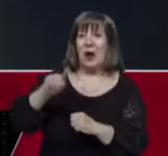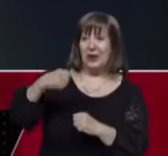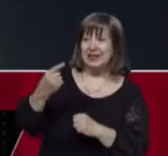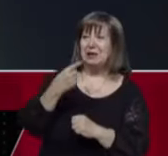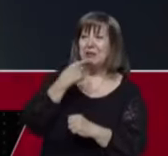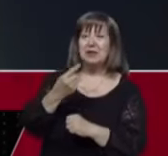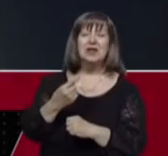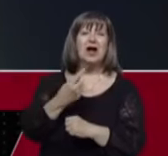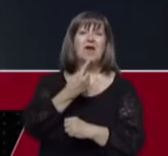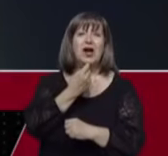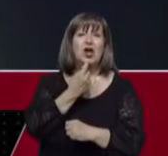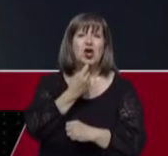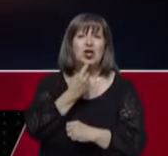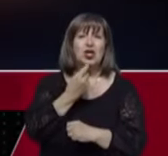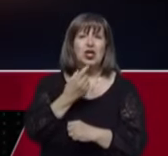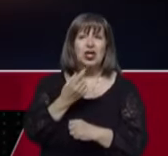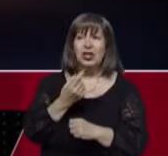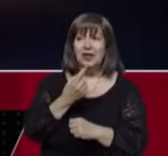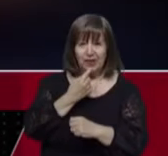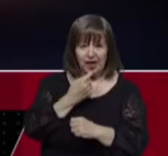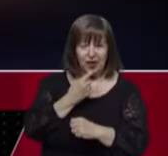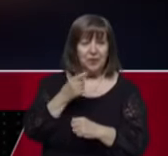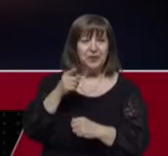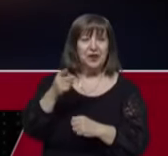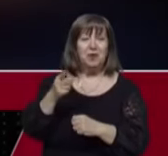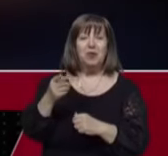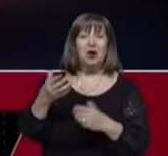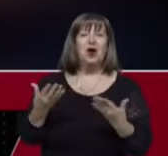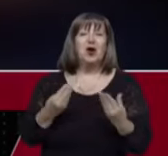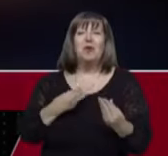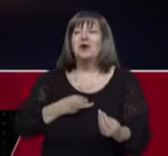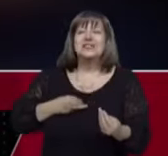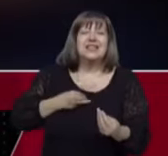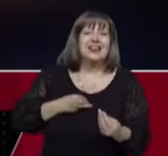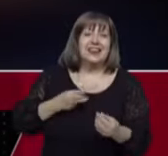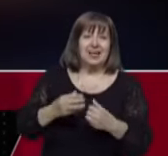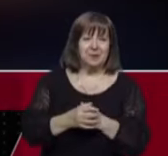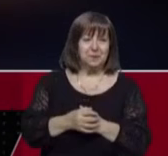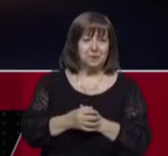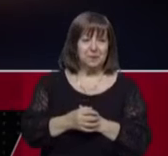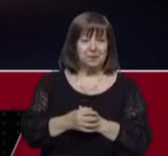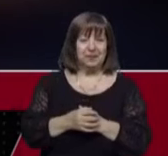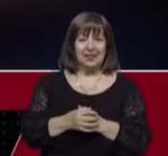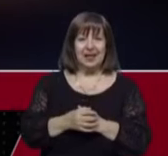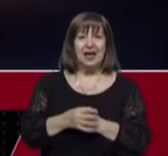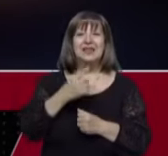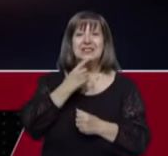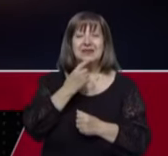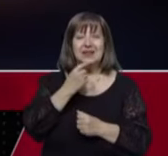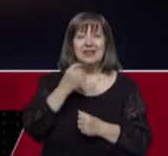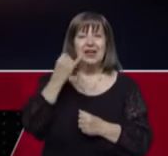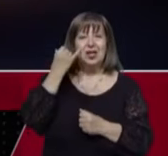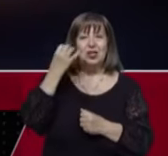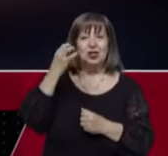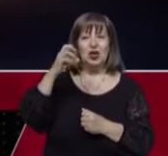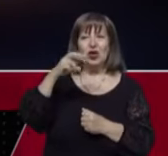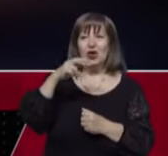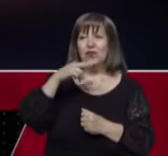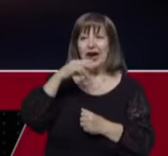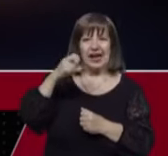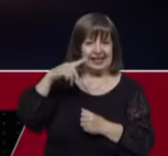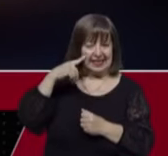fue un nene finalmente, ¿cómo estaba? ¿Qué sentiste cuando lo reciben? ¿Cuál fue tu parte? Fue un nene, Giovanni se llama, lo que nos dijo la